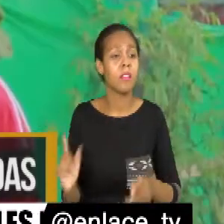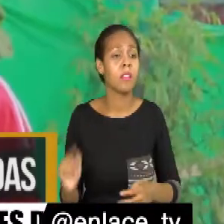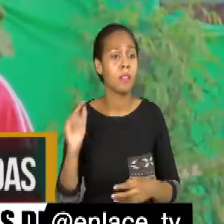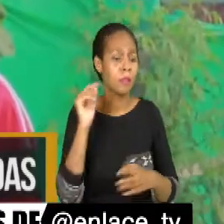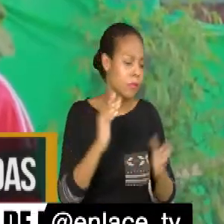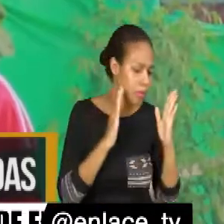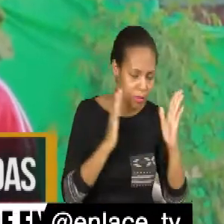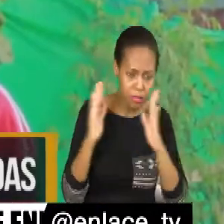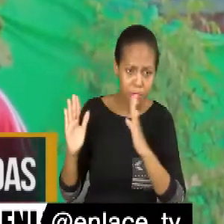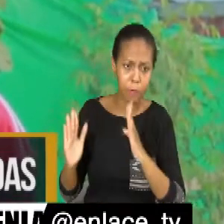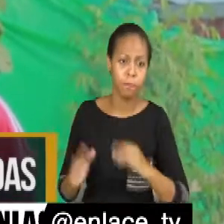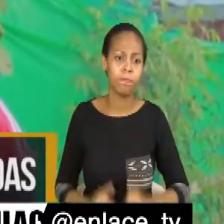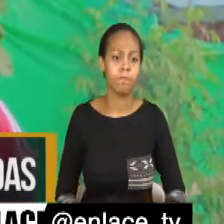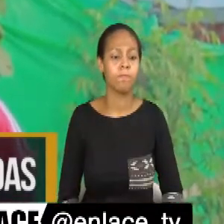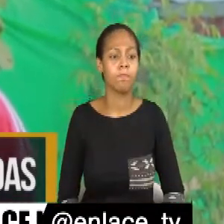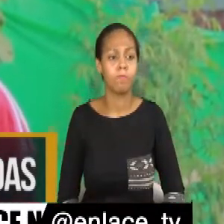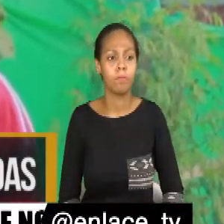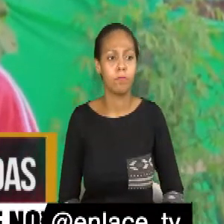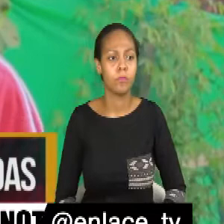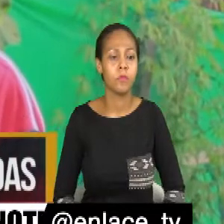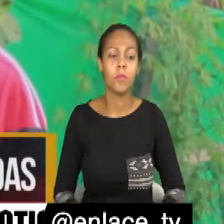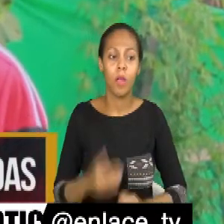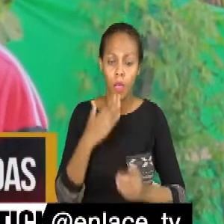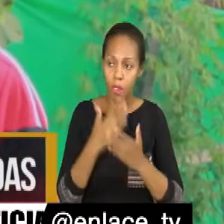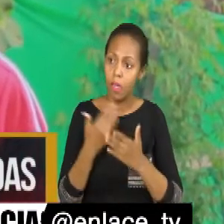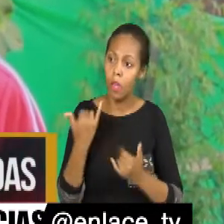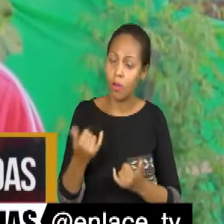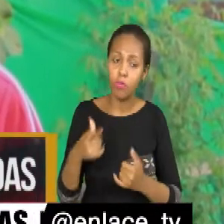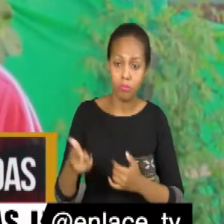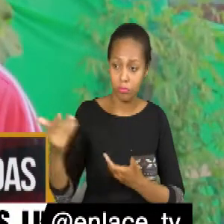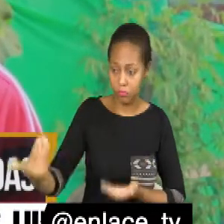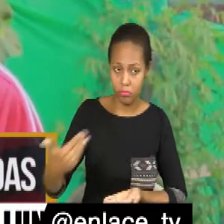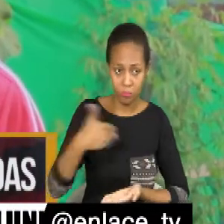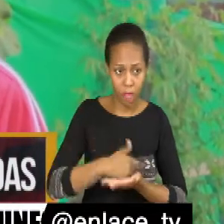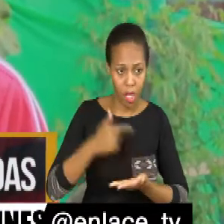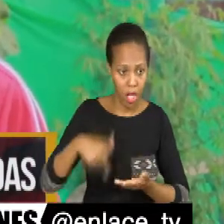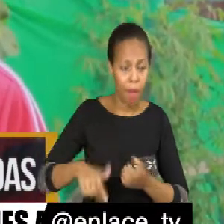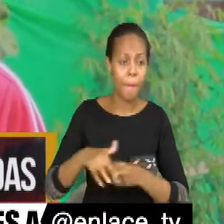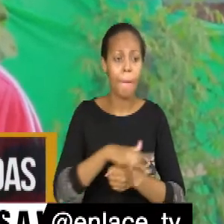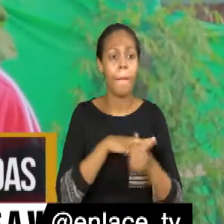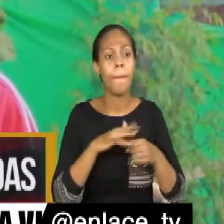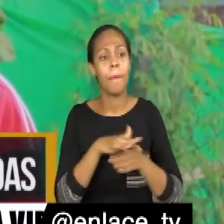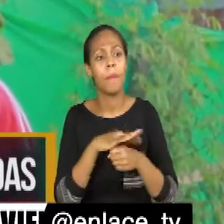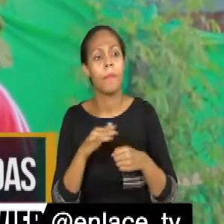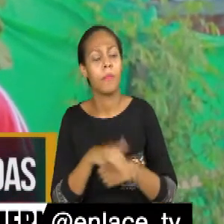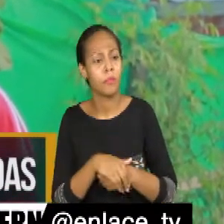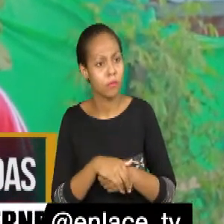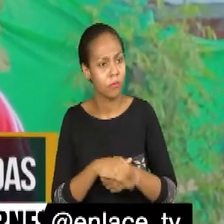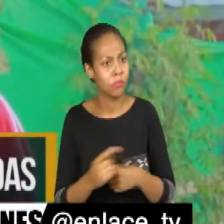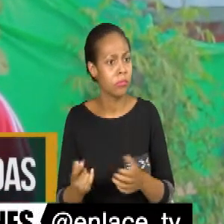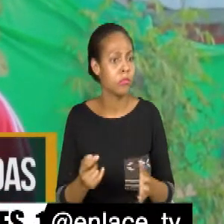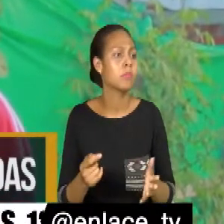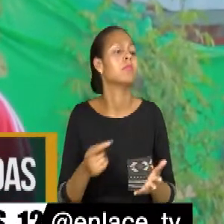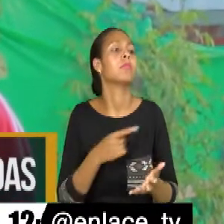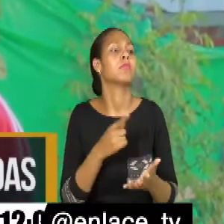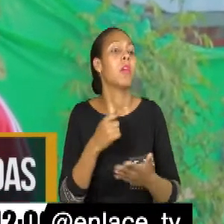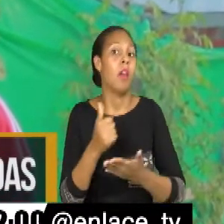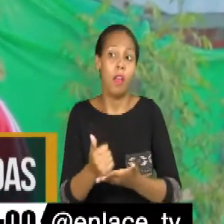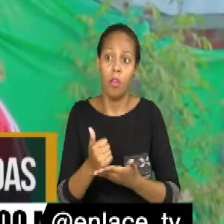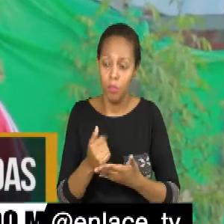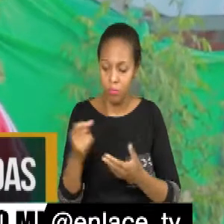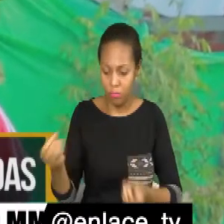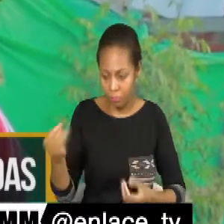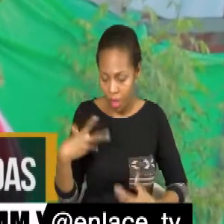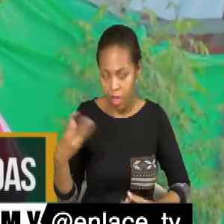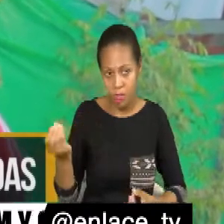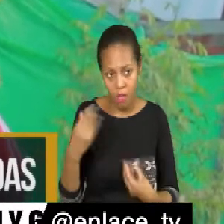lo que está llegando a La Bendición de Dios y algunas casas de 8-7, las ayudas son